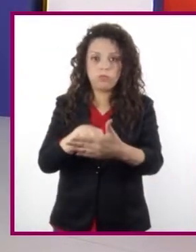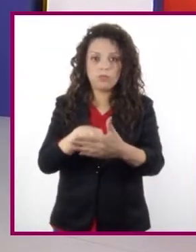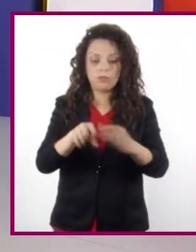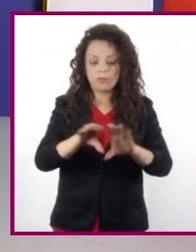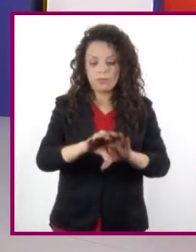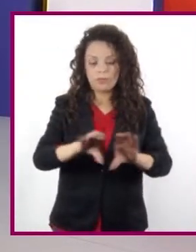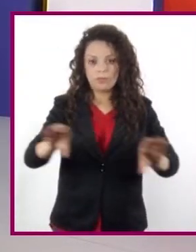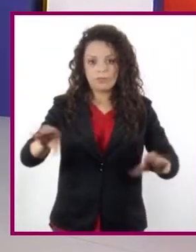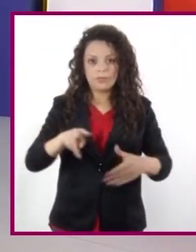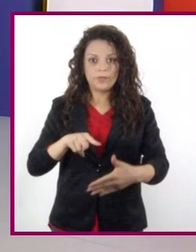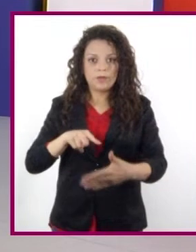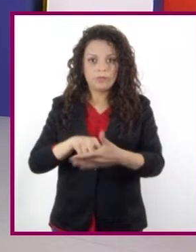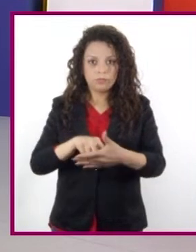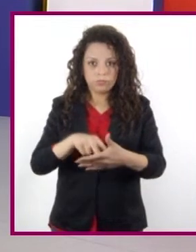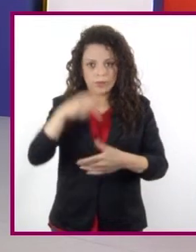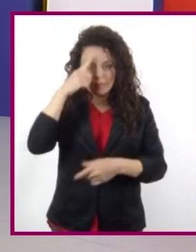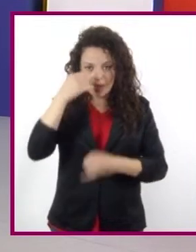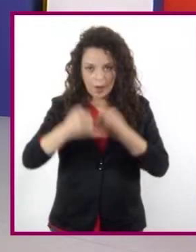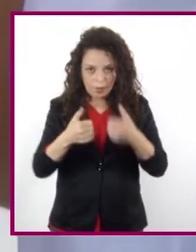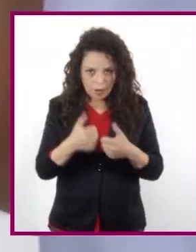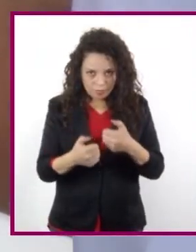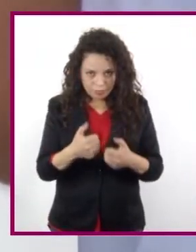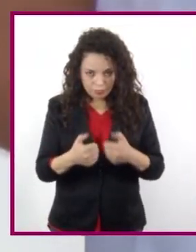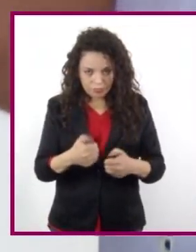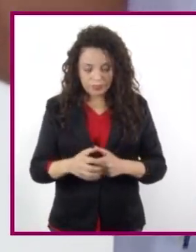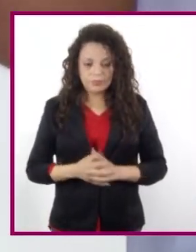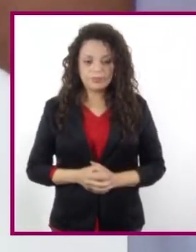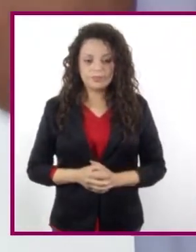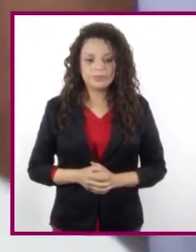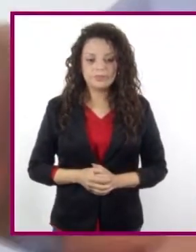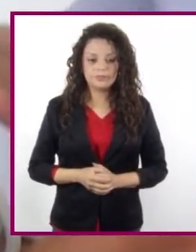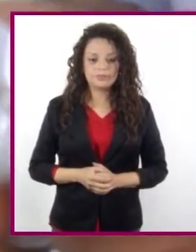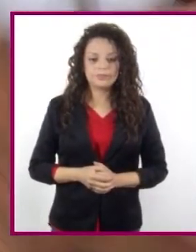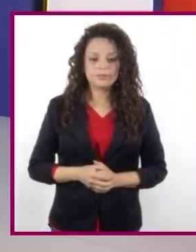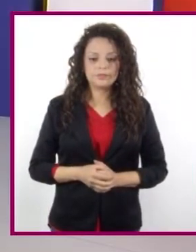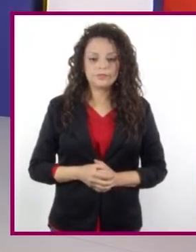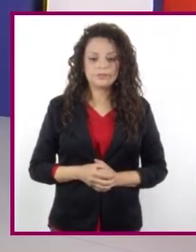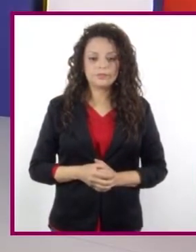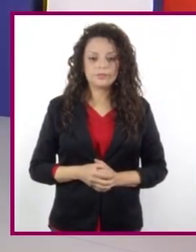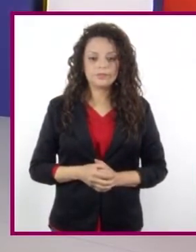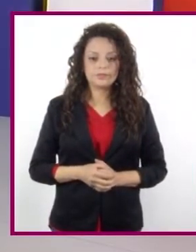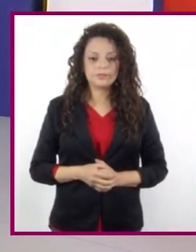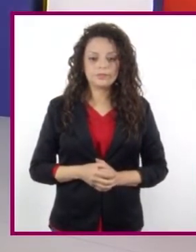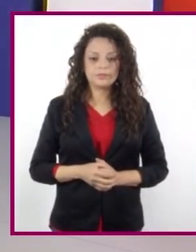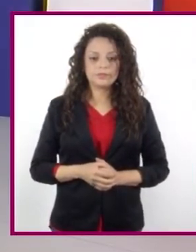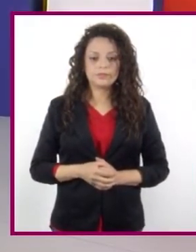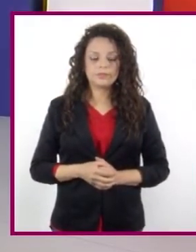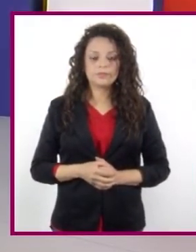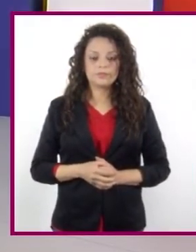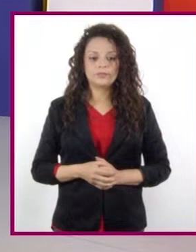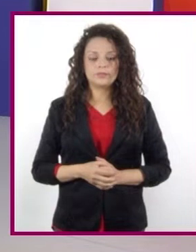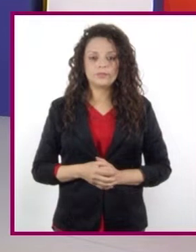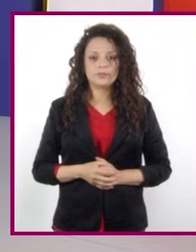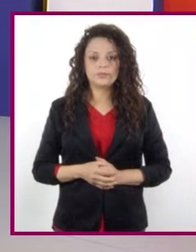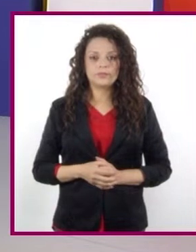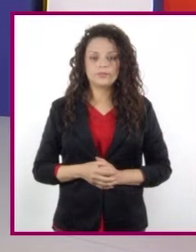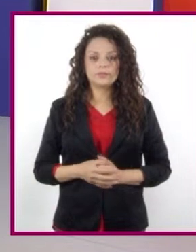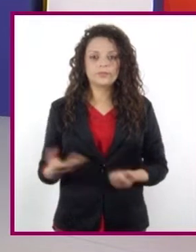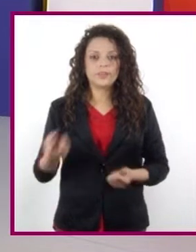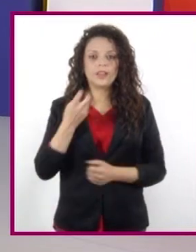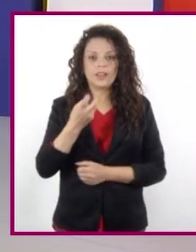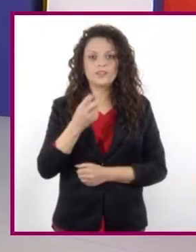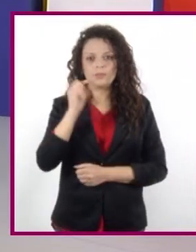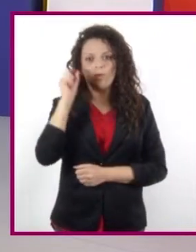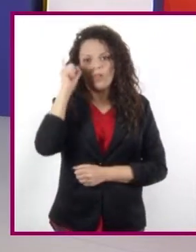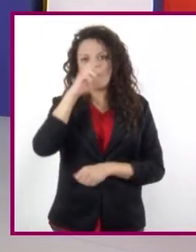una consola o en el videojuego, y pues eso nos limitaba un poquito en la parte de hacer